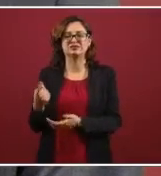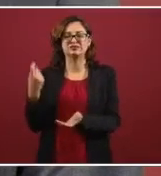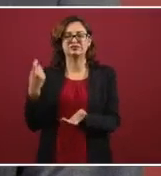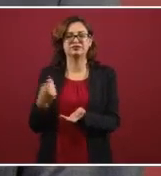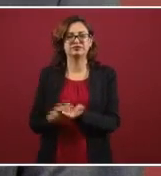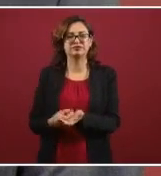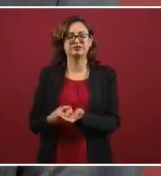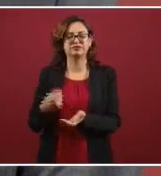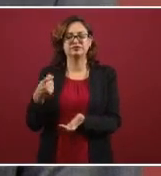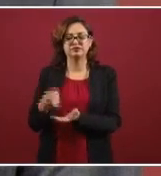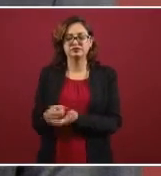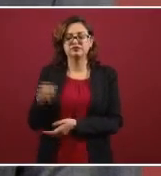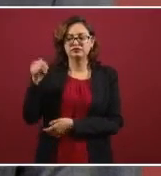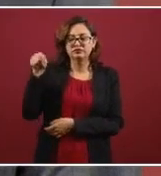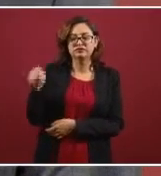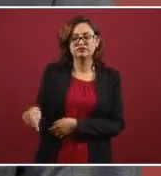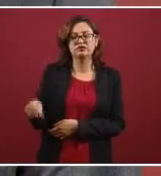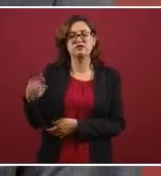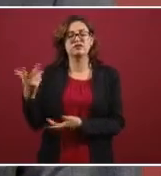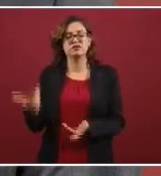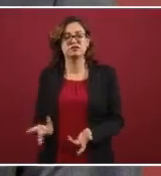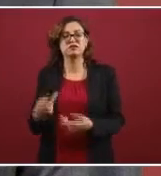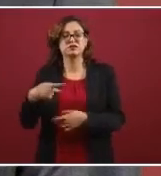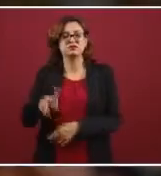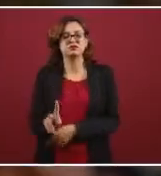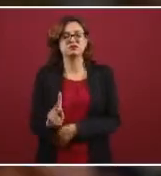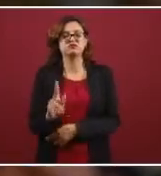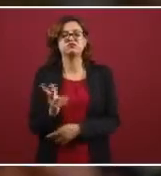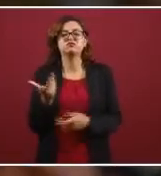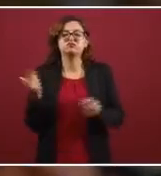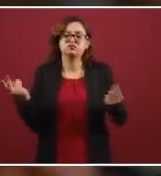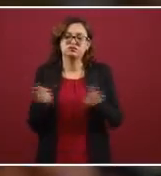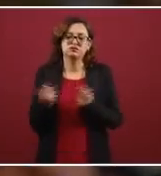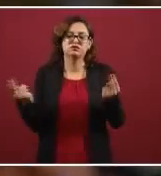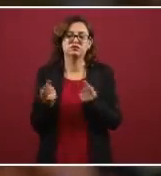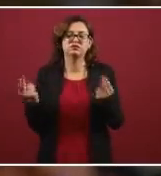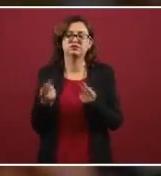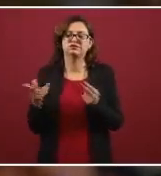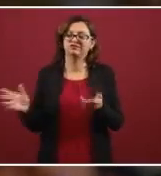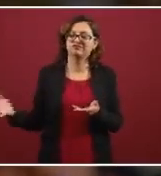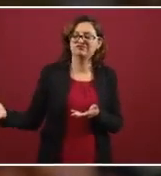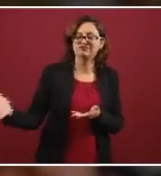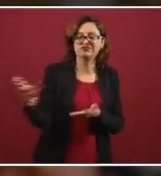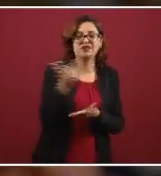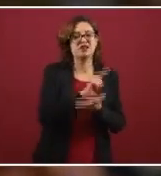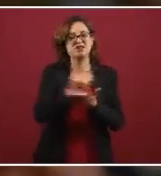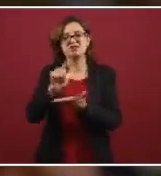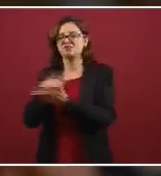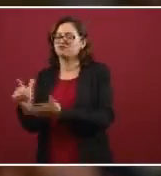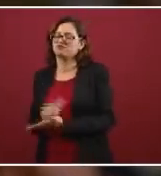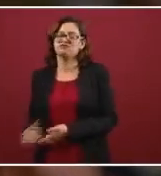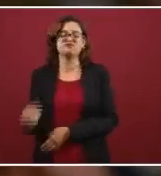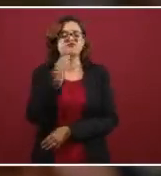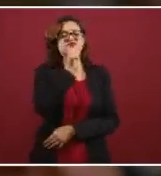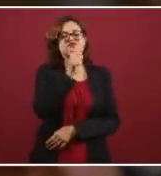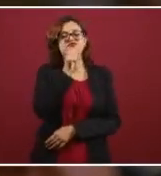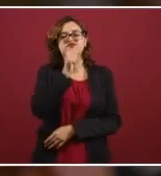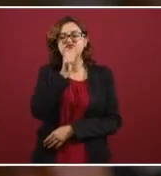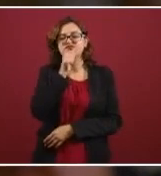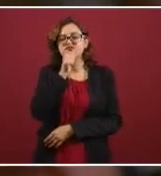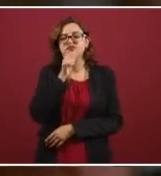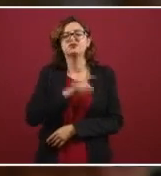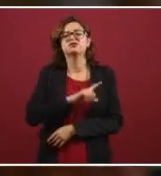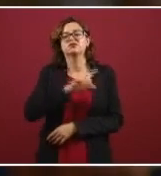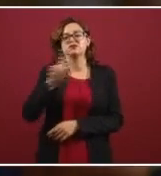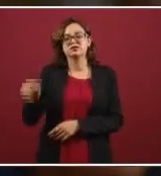es donde ahí se produce el camarón. Sin embargo, se necesita desasolvar y esa zona no se ha desasolvado. Se sufrió con el